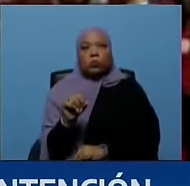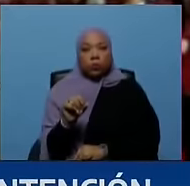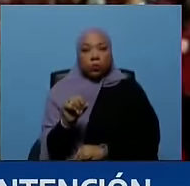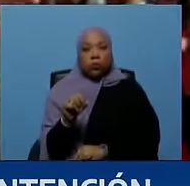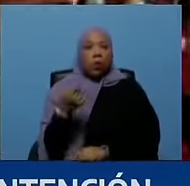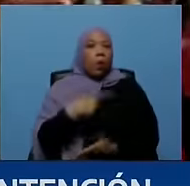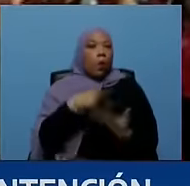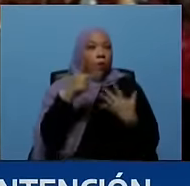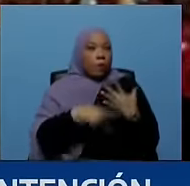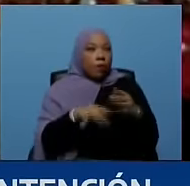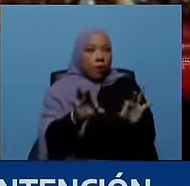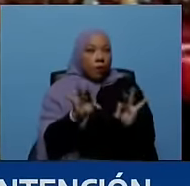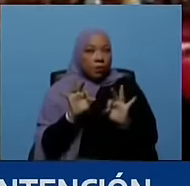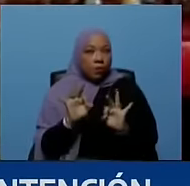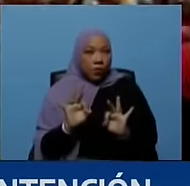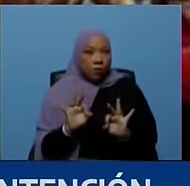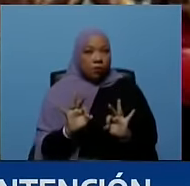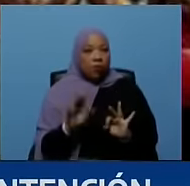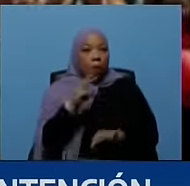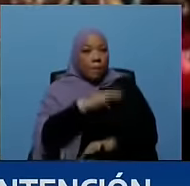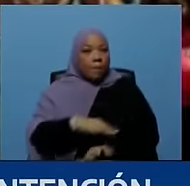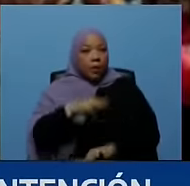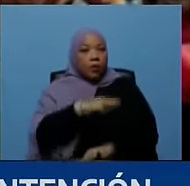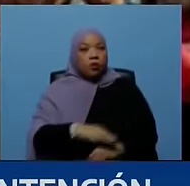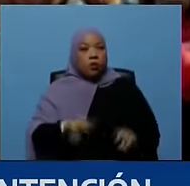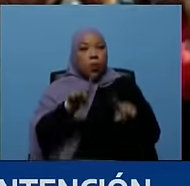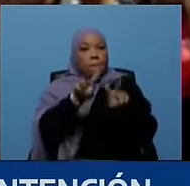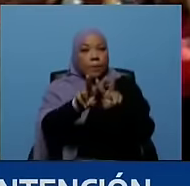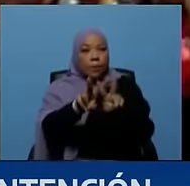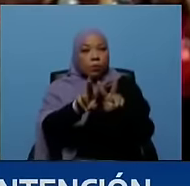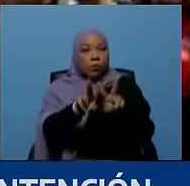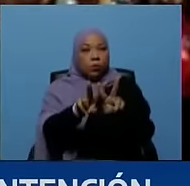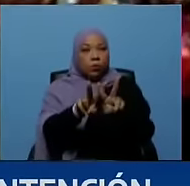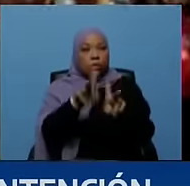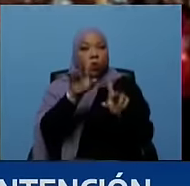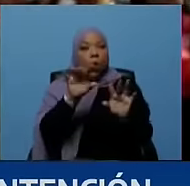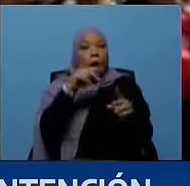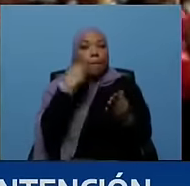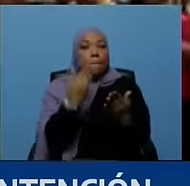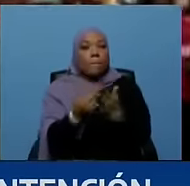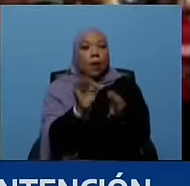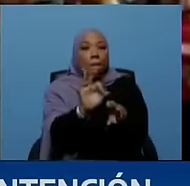Es un plan especial de la gran misión Vivienda Venezuela. Comuna.